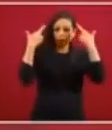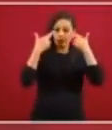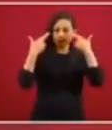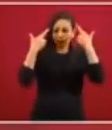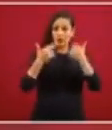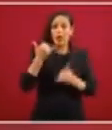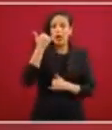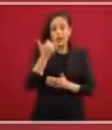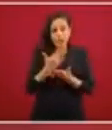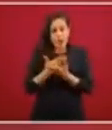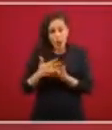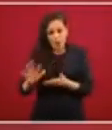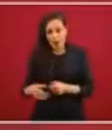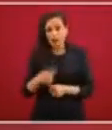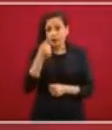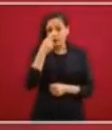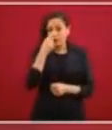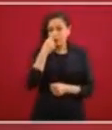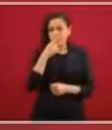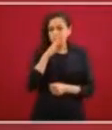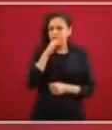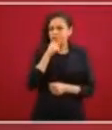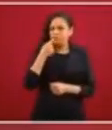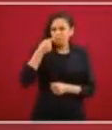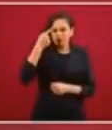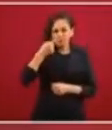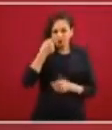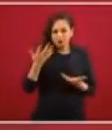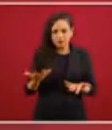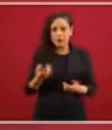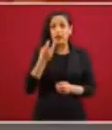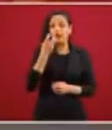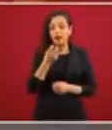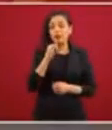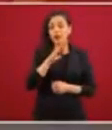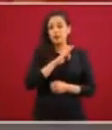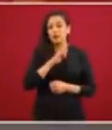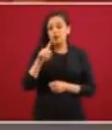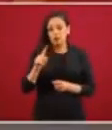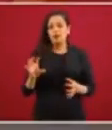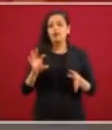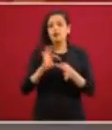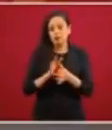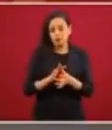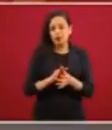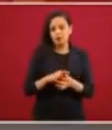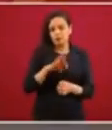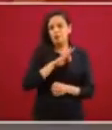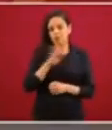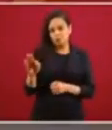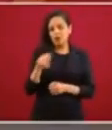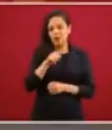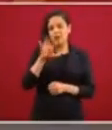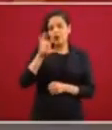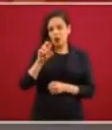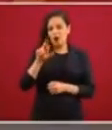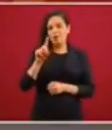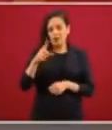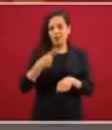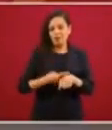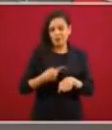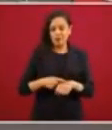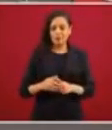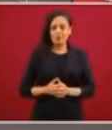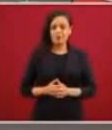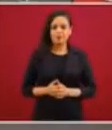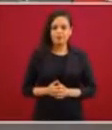del olfato, puede considerarlo como un signo compatible con COVID. Muchas gracias. Usted, Laura, y nos vamos por